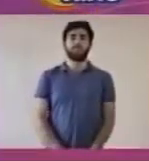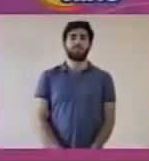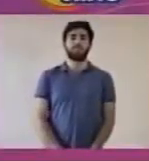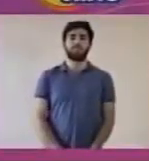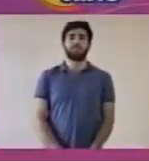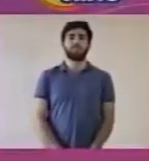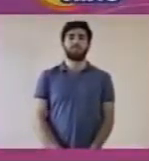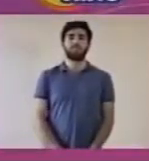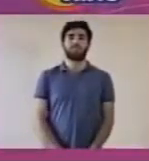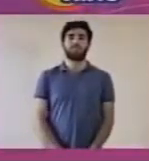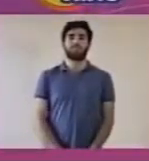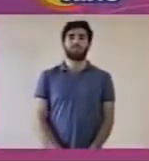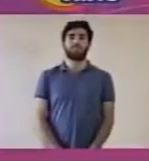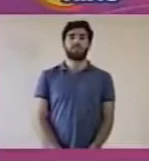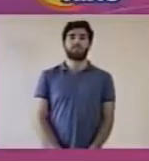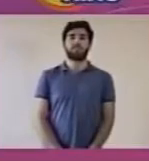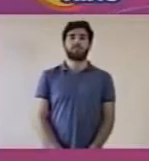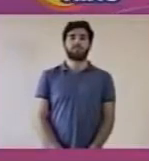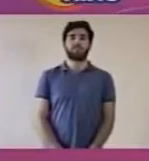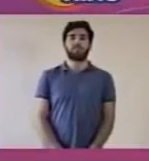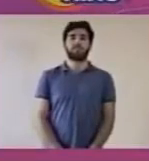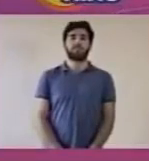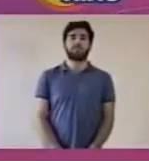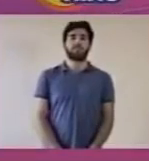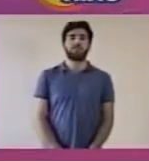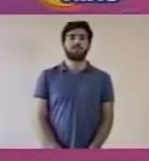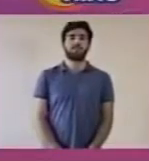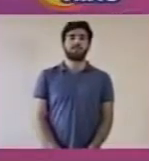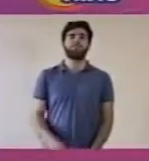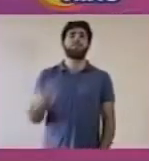¿Qué aprendimos hoy?